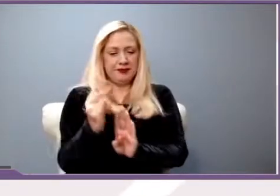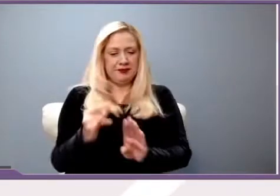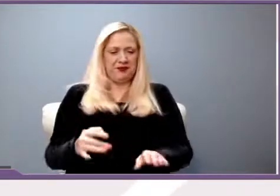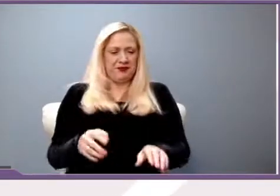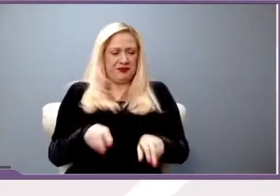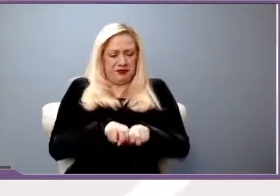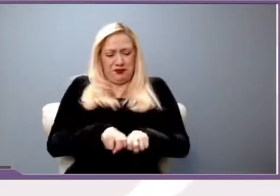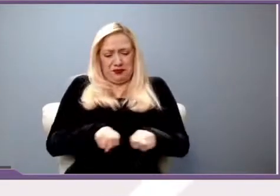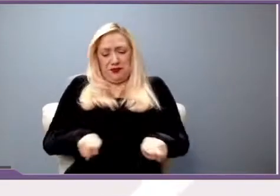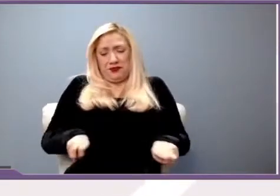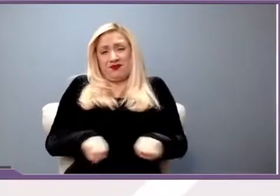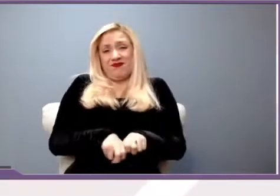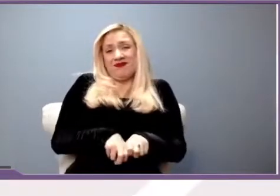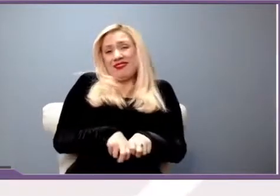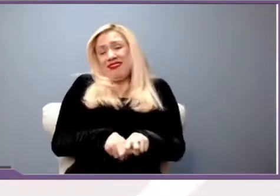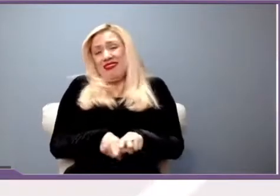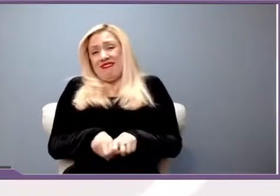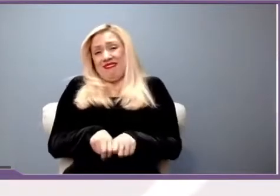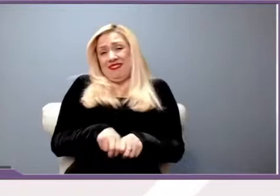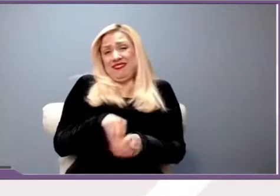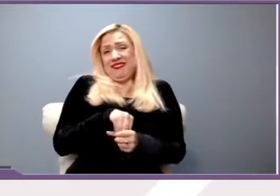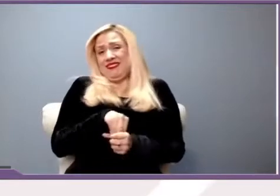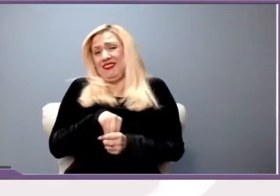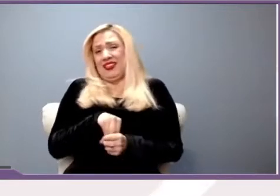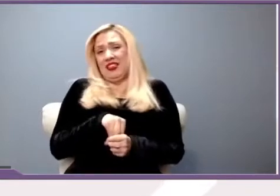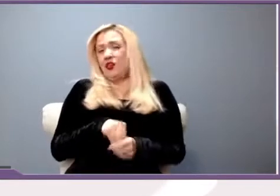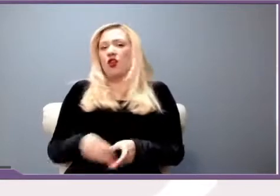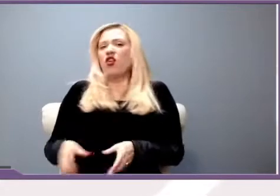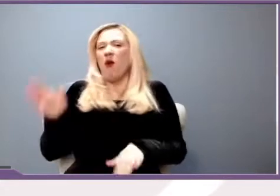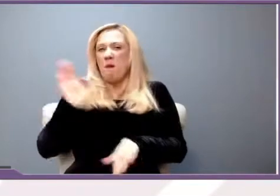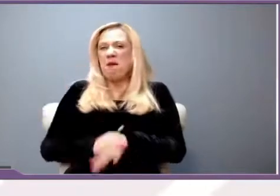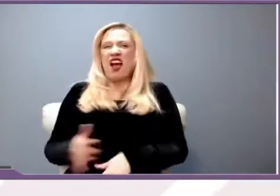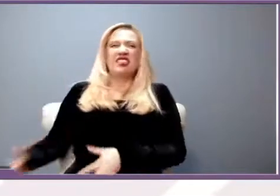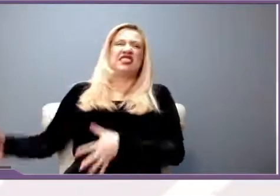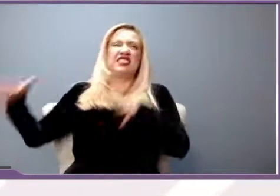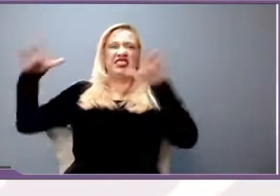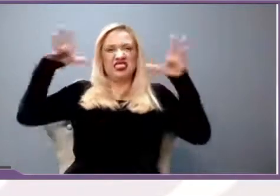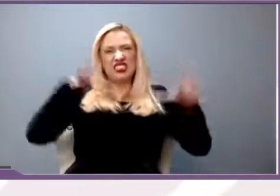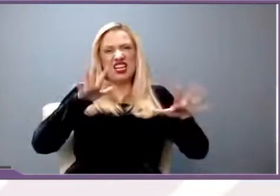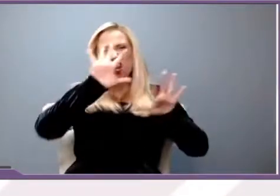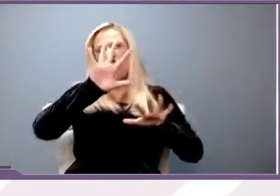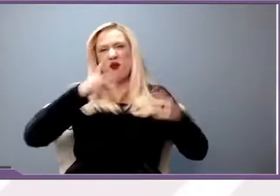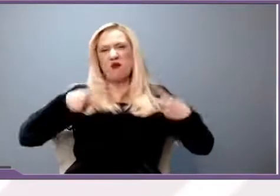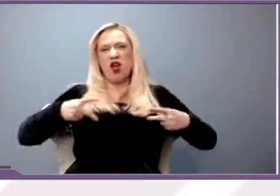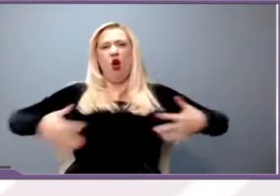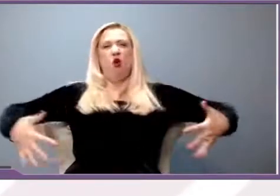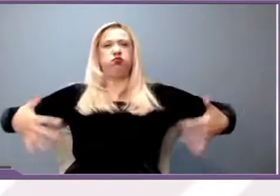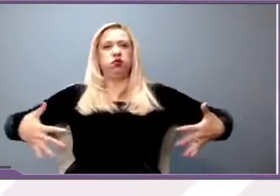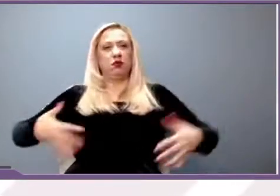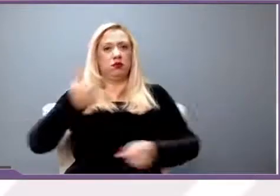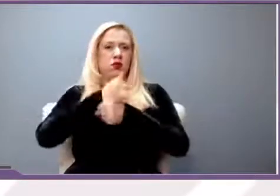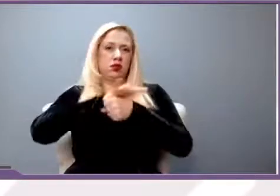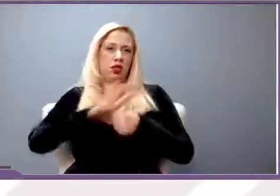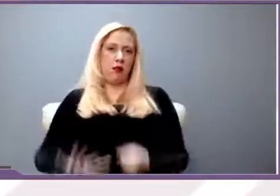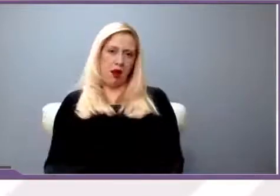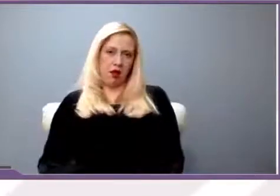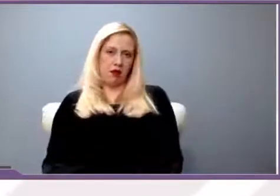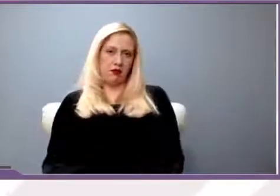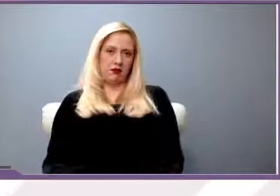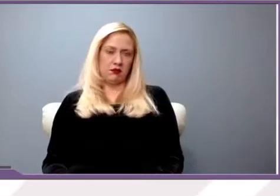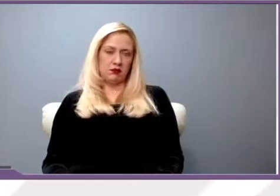cuerpos estándar, quieren meter 5 cuerpos gordos, o sea, no es posible. Y al final la violencia es que están ahí